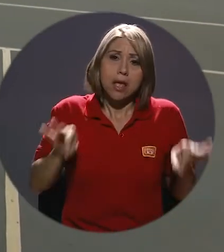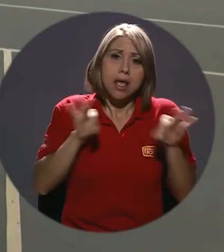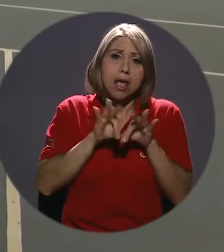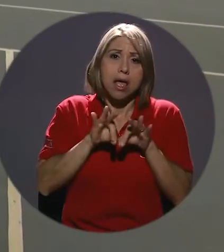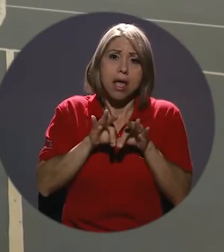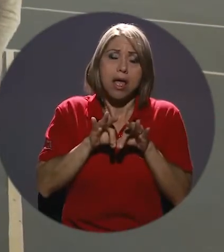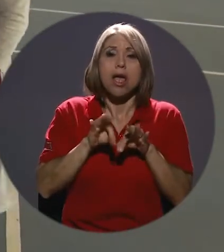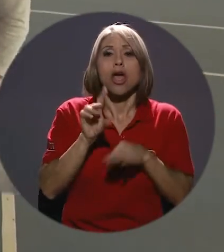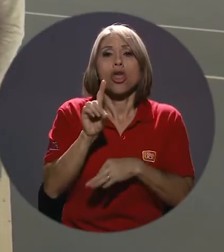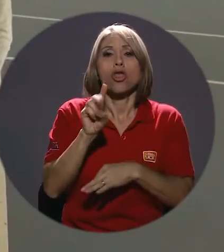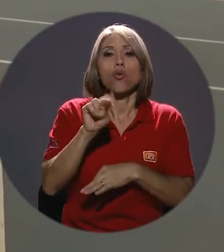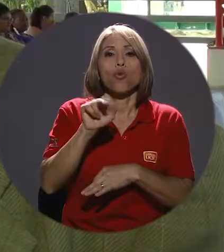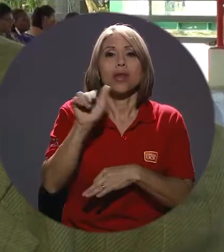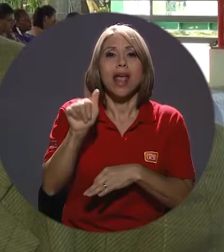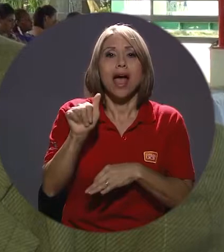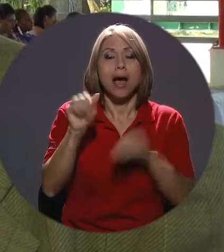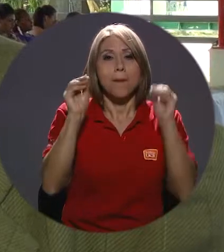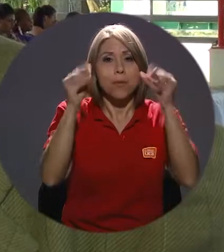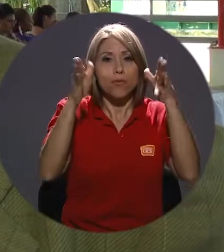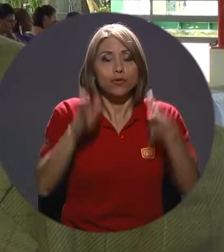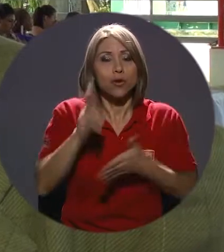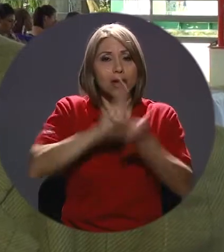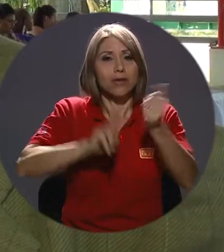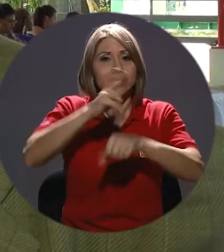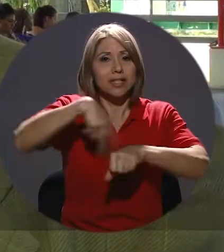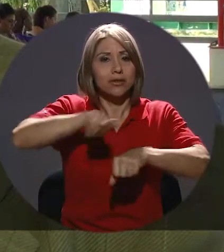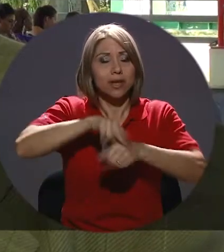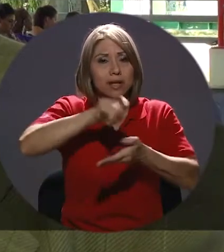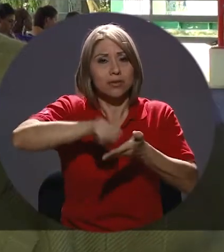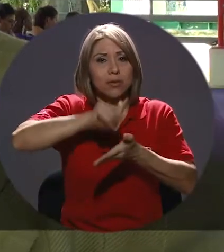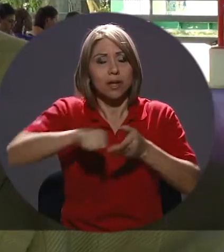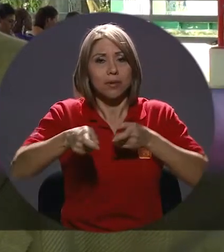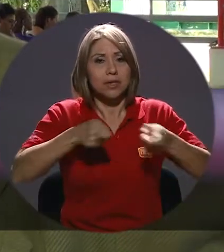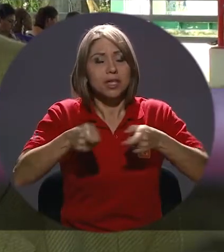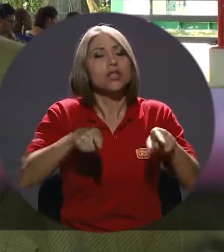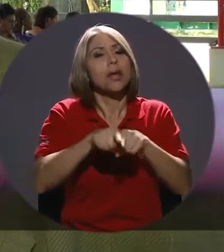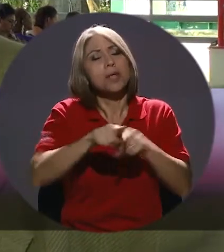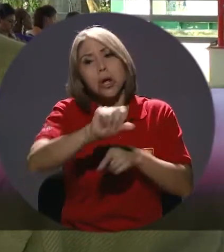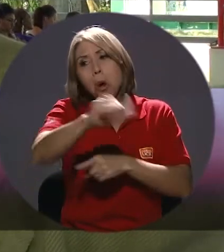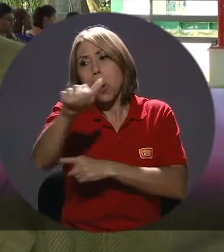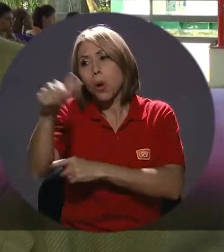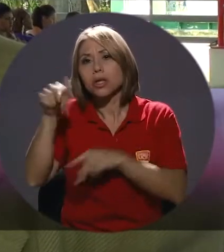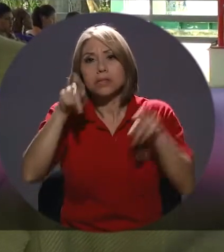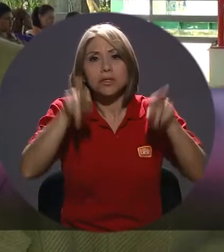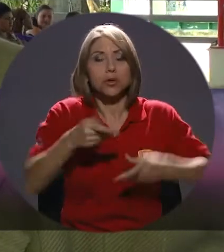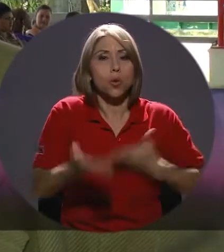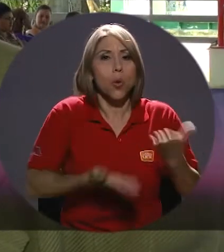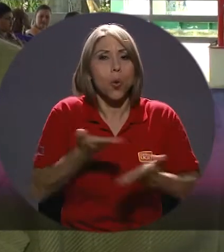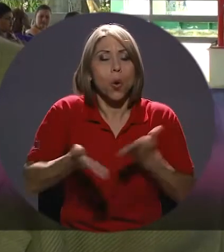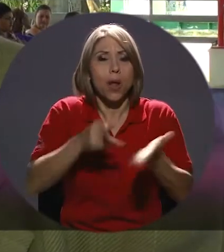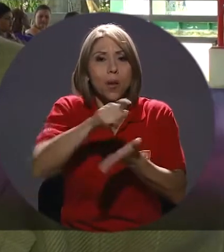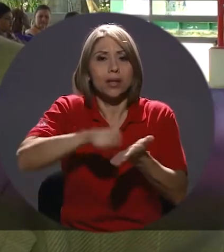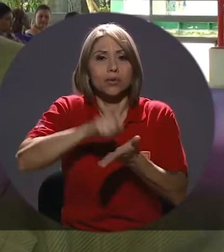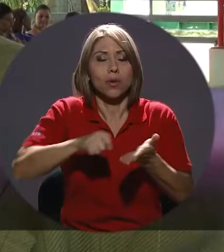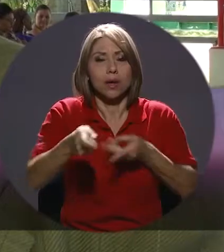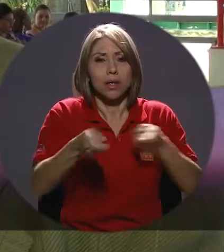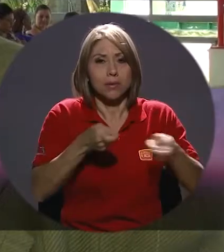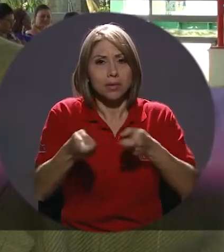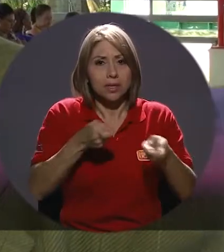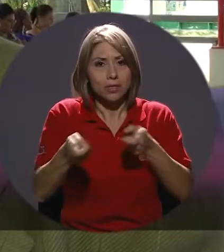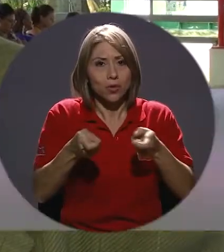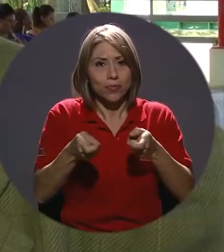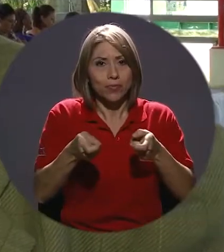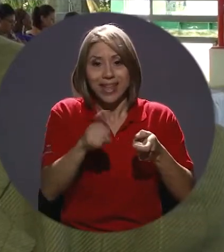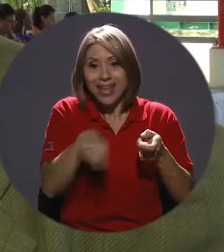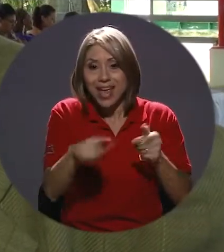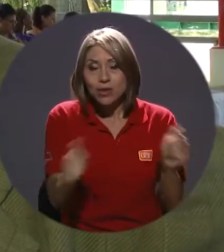caso profesora de la Universidad Nacional en la Escuela de Administración, y otros colaboradores y colaboradoras de la Escuela de Administración